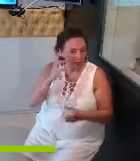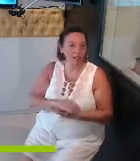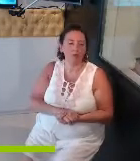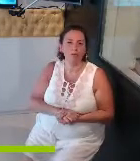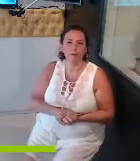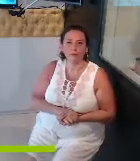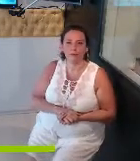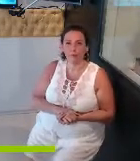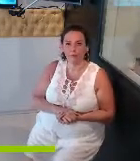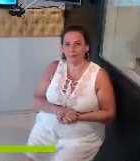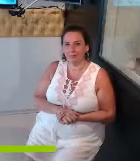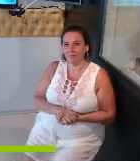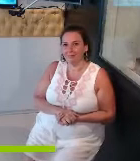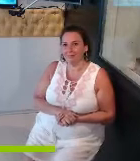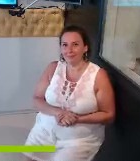y